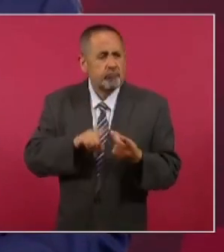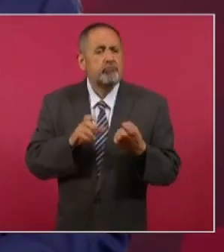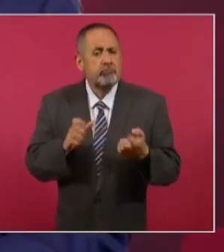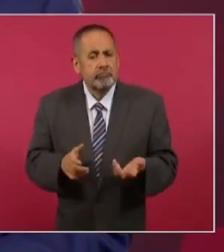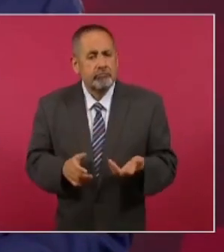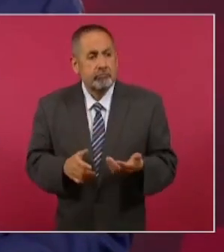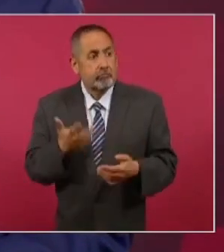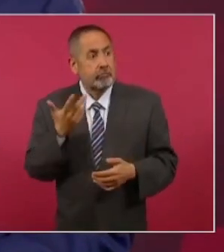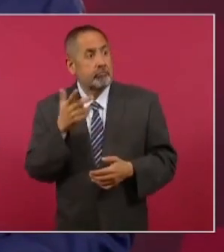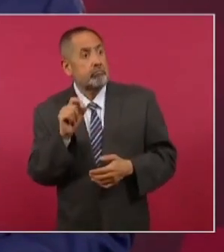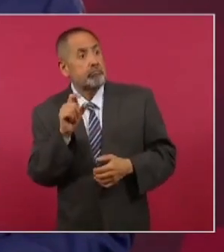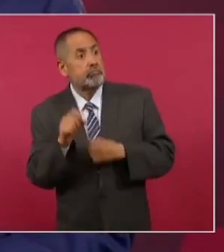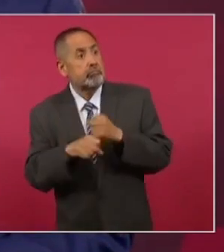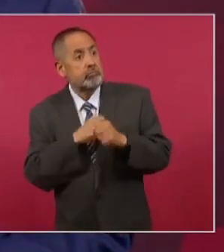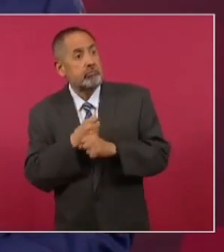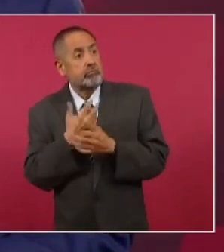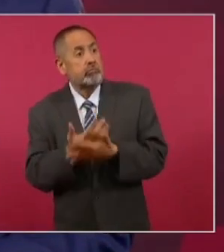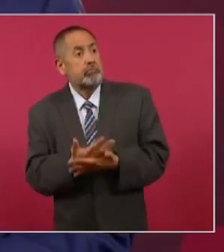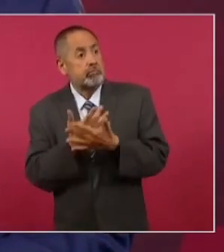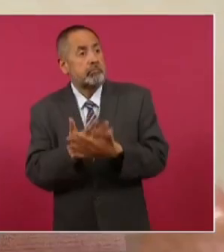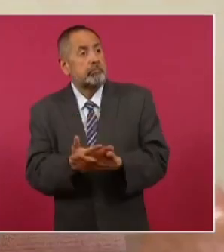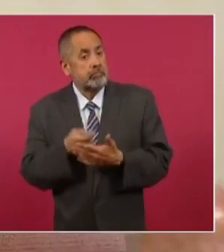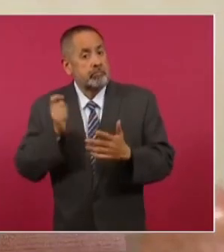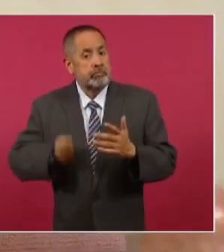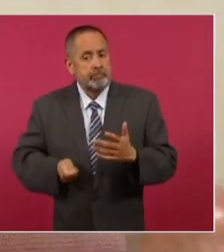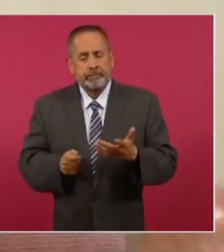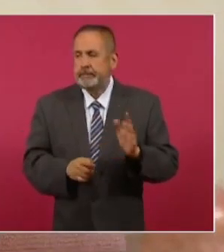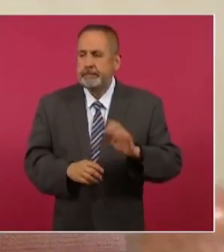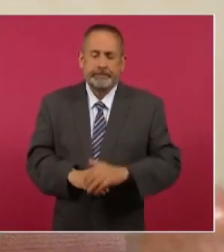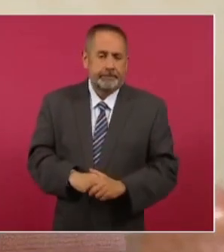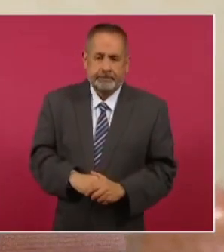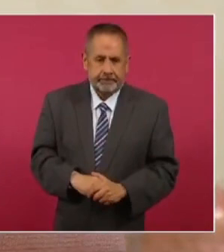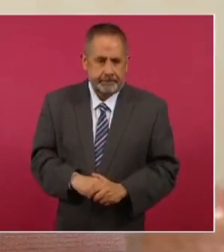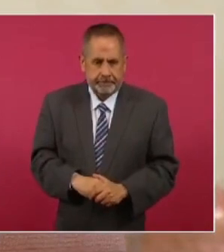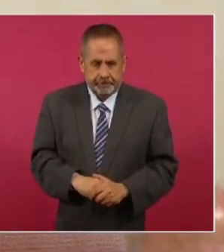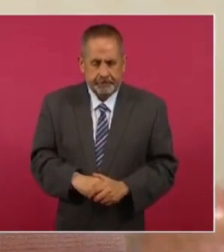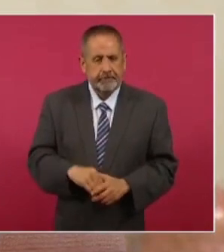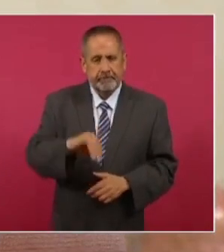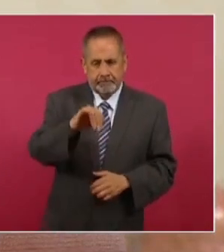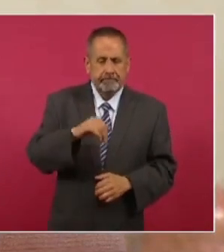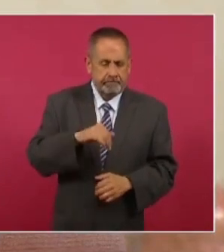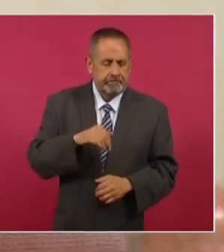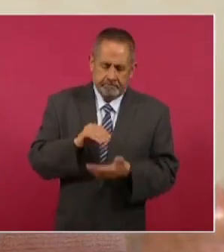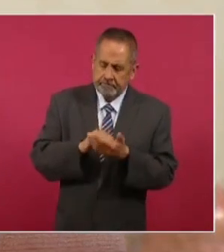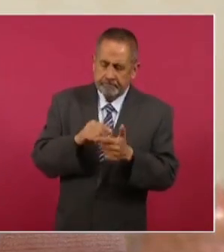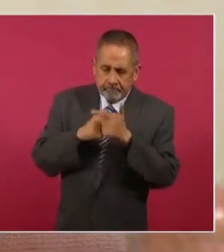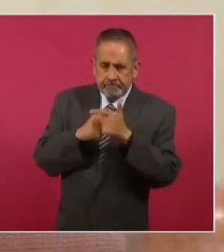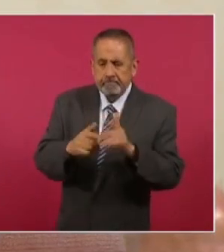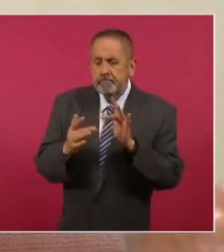en estos casos entonces si vamos a seguir viéndolos